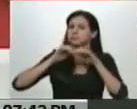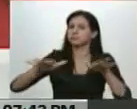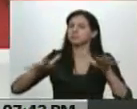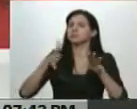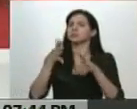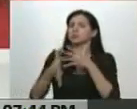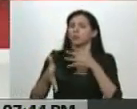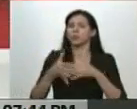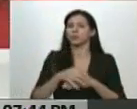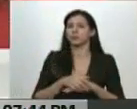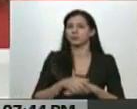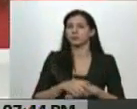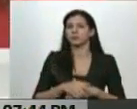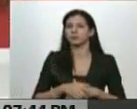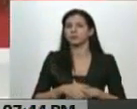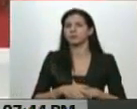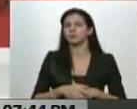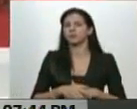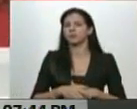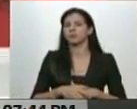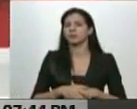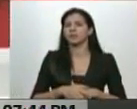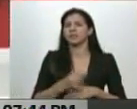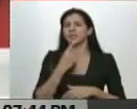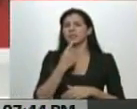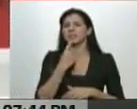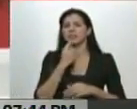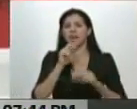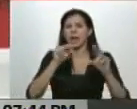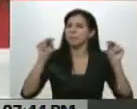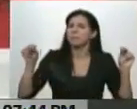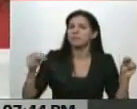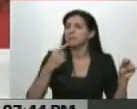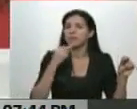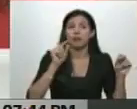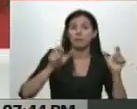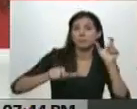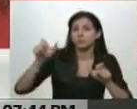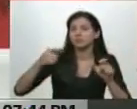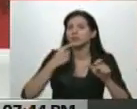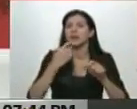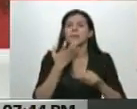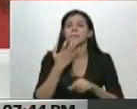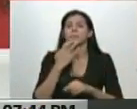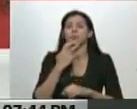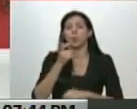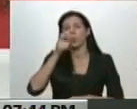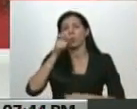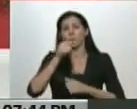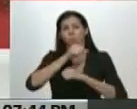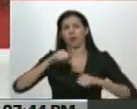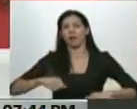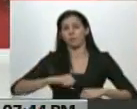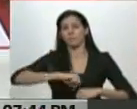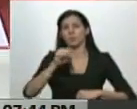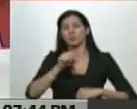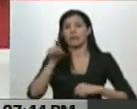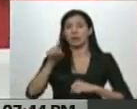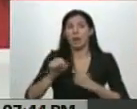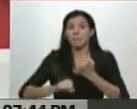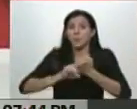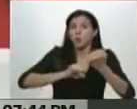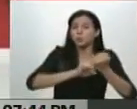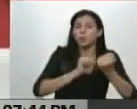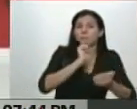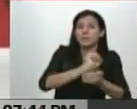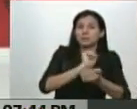también pues se manejan en el común, y es que dicen que en el caso de los funcionarios también se han convertido en cómplices para